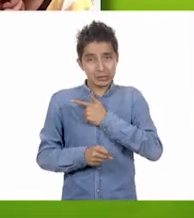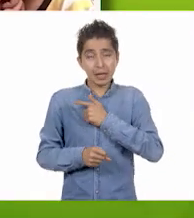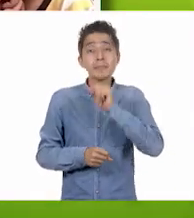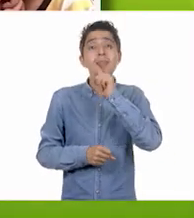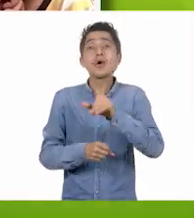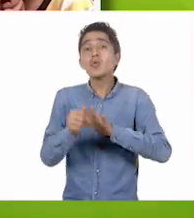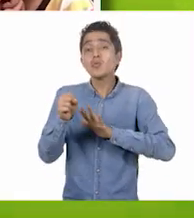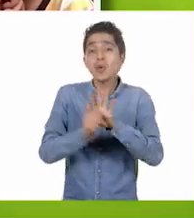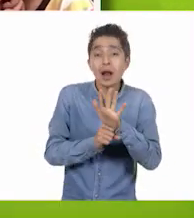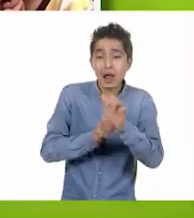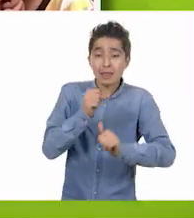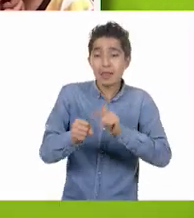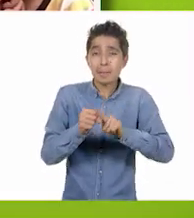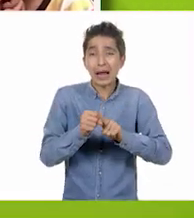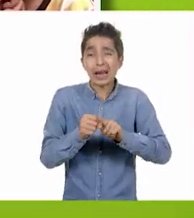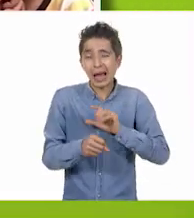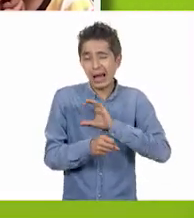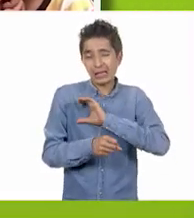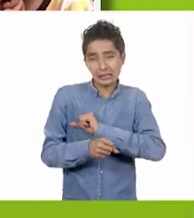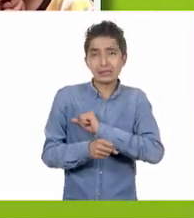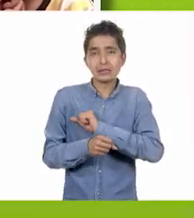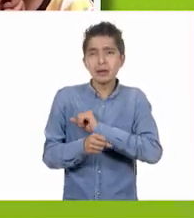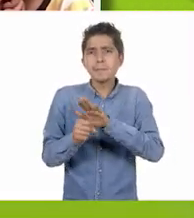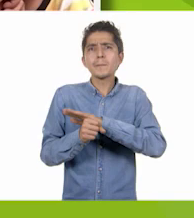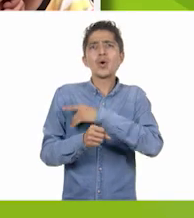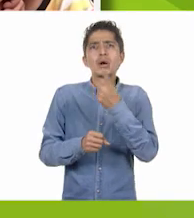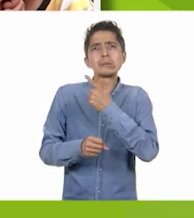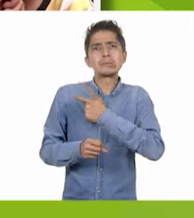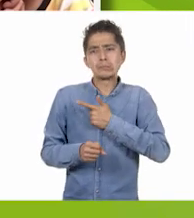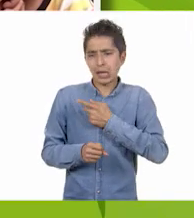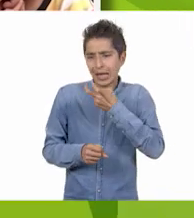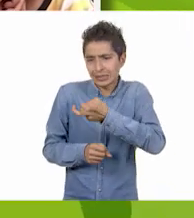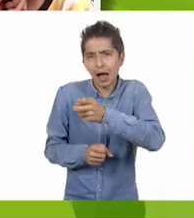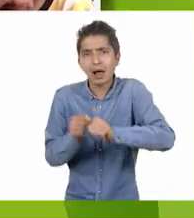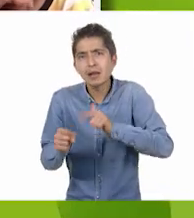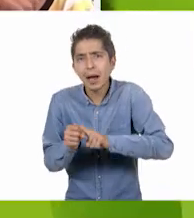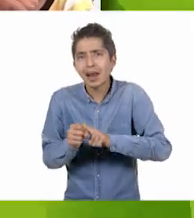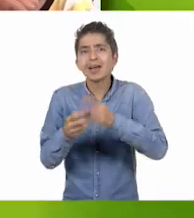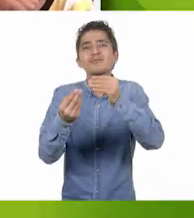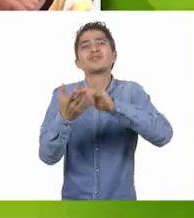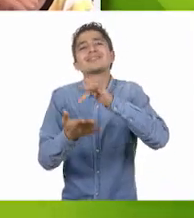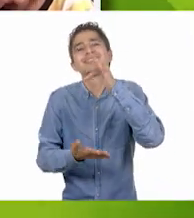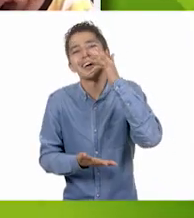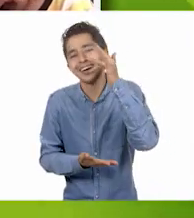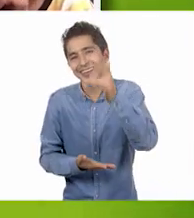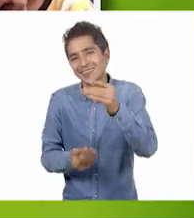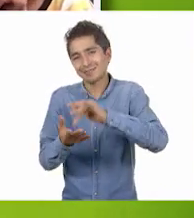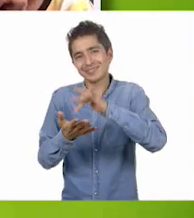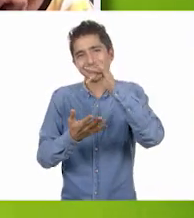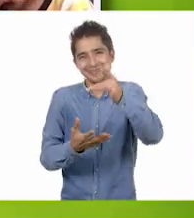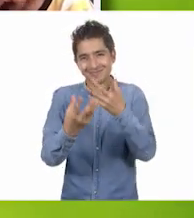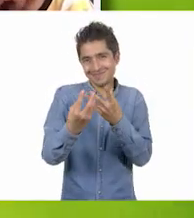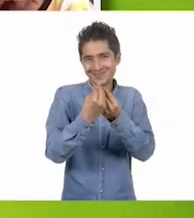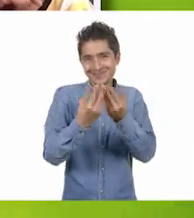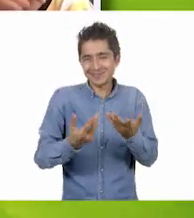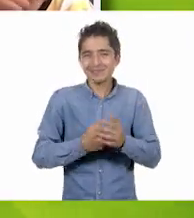es su animal favorito y por qué les gusta ese animal. Así que muchas gracias. Gracias por estar conmigo.